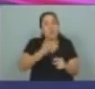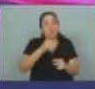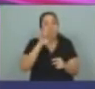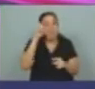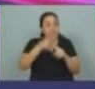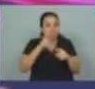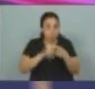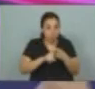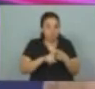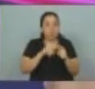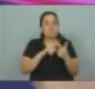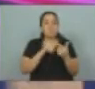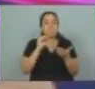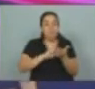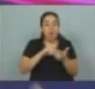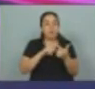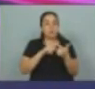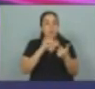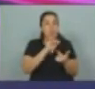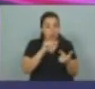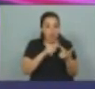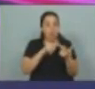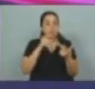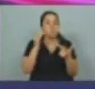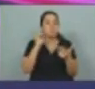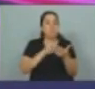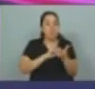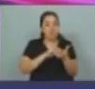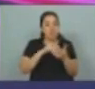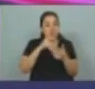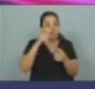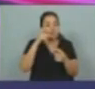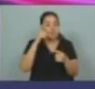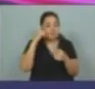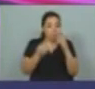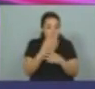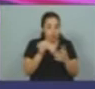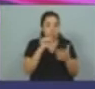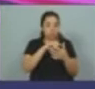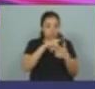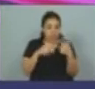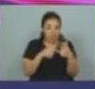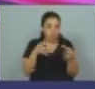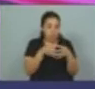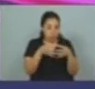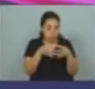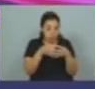abogado que también se la da de productor, más otra gente en Twitter y todo eso, que indudablemente no la están asesorando